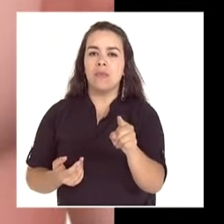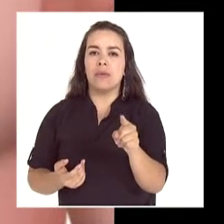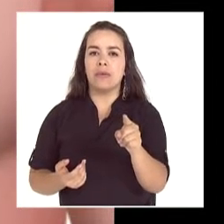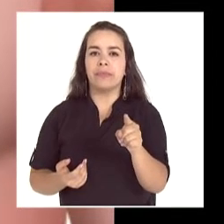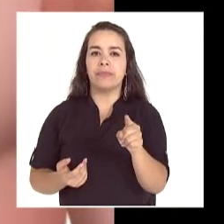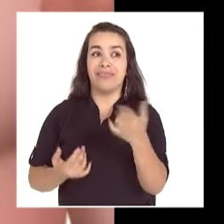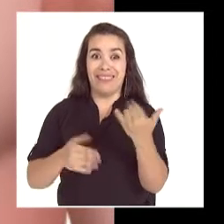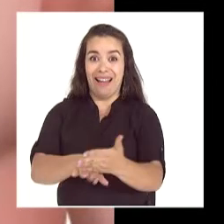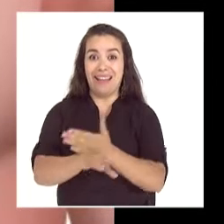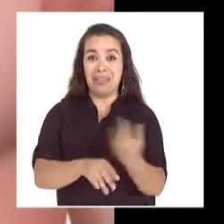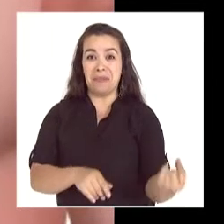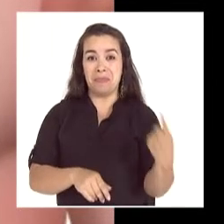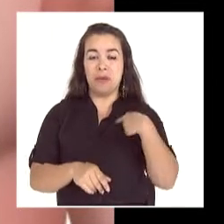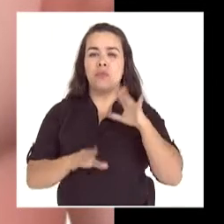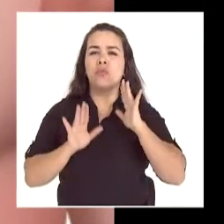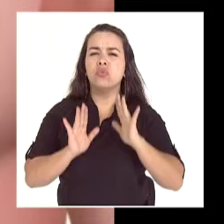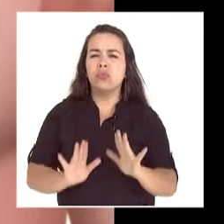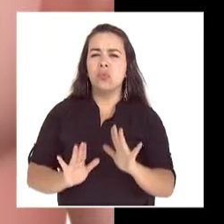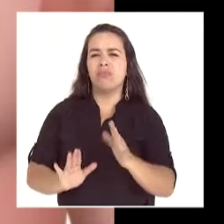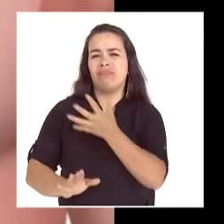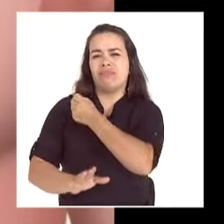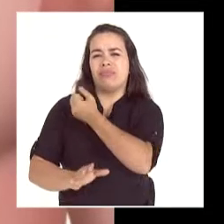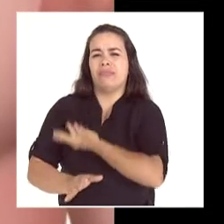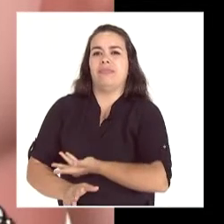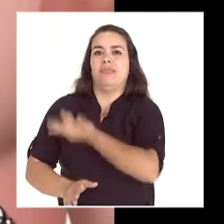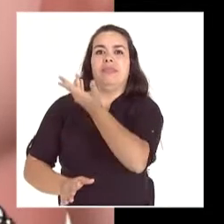la hipertensión arterial es